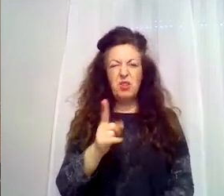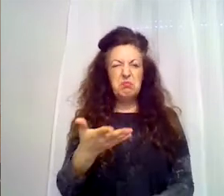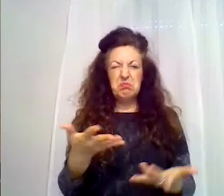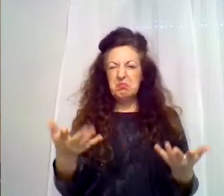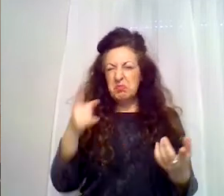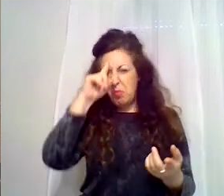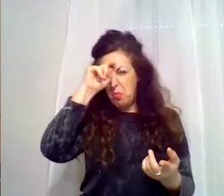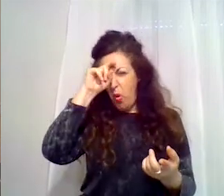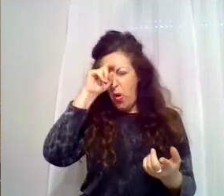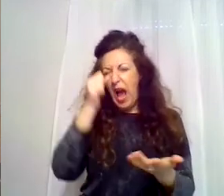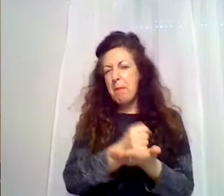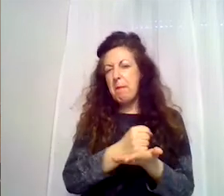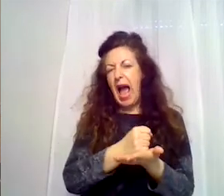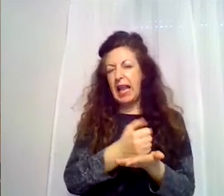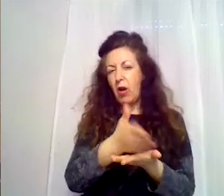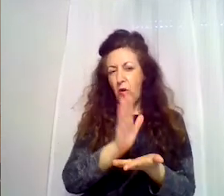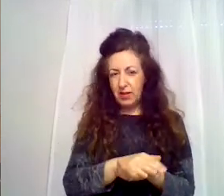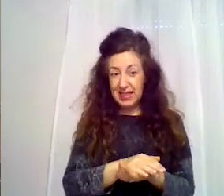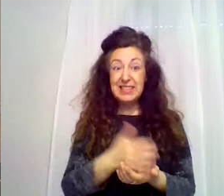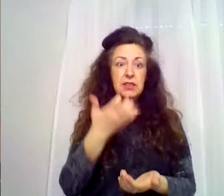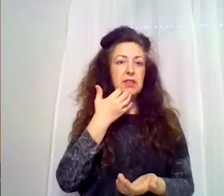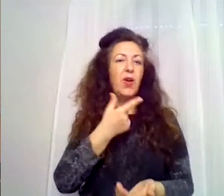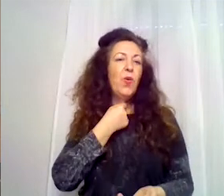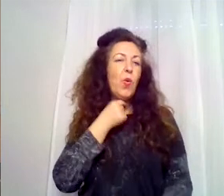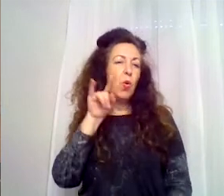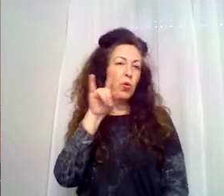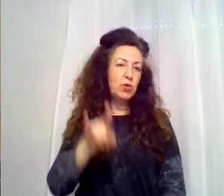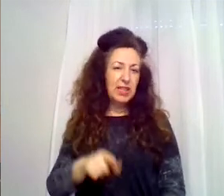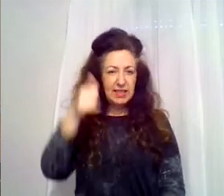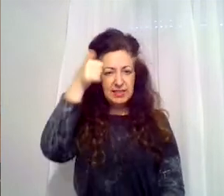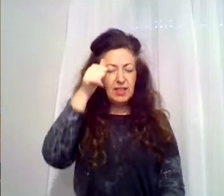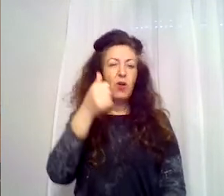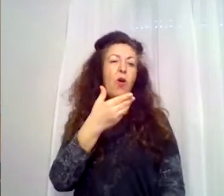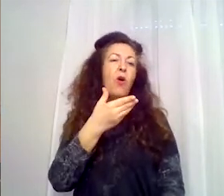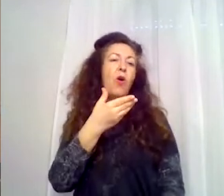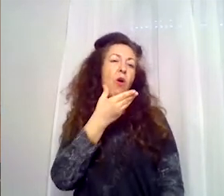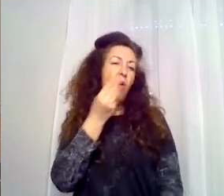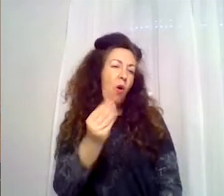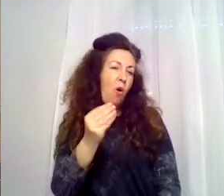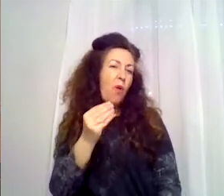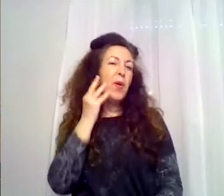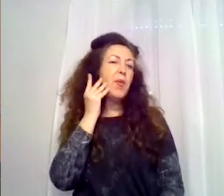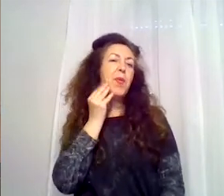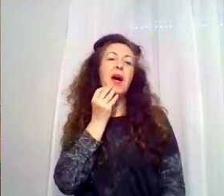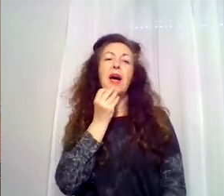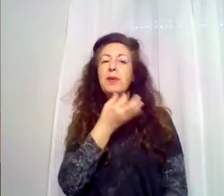chicos. Pero eso tiene que ver, y es otra pincelada, con la idea que entonces se movía